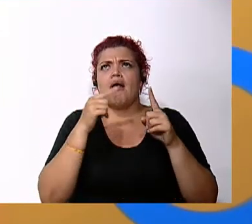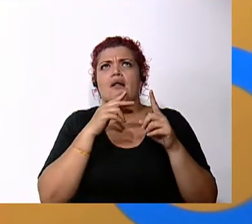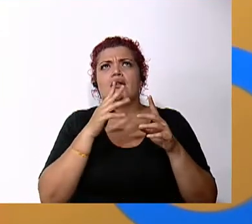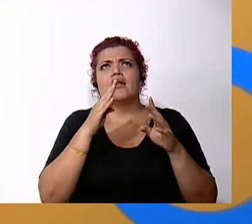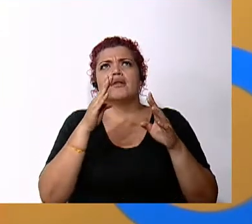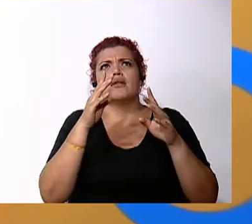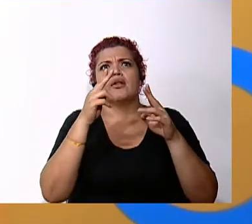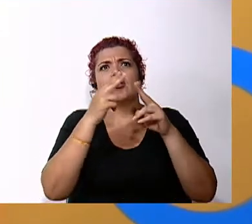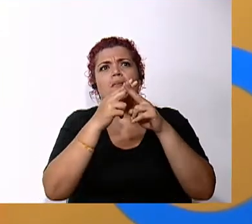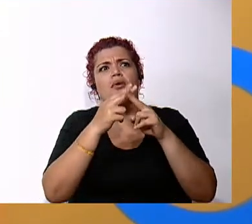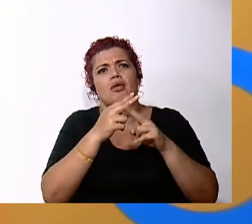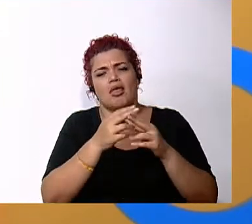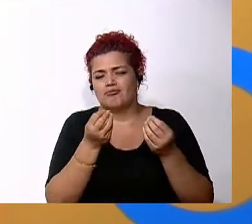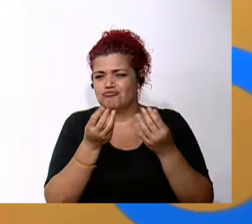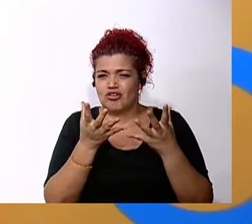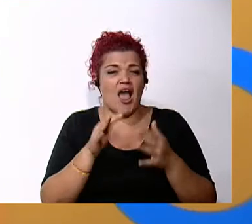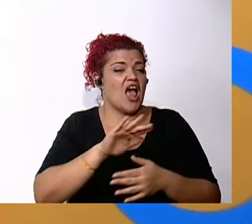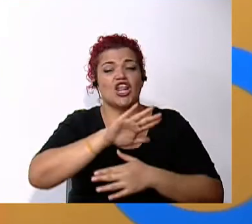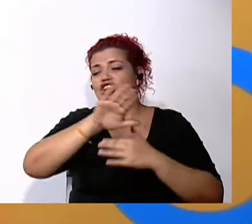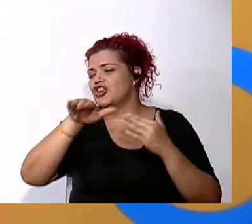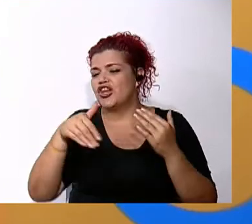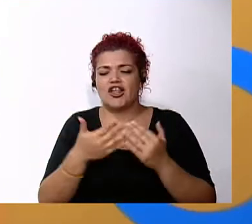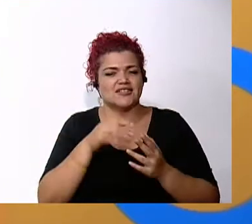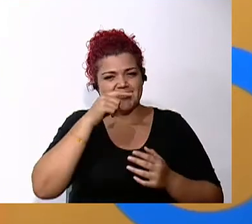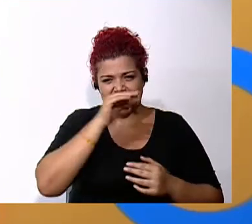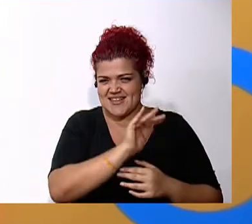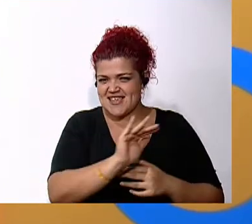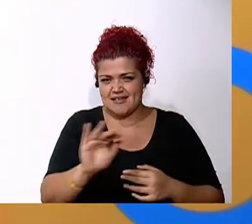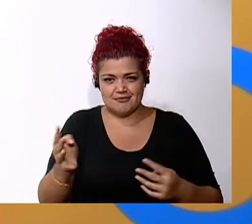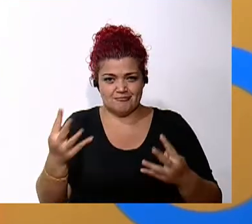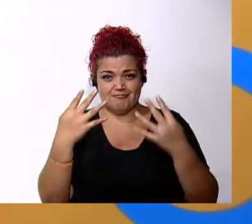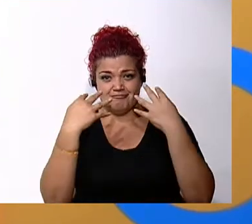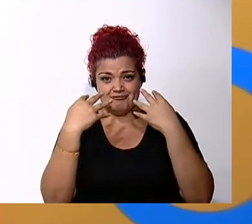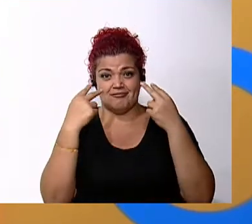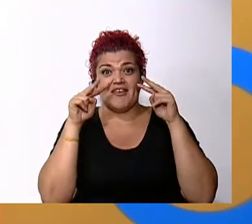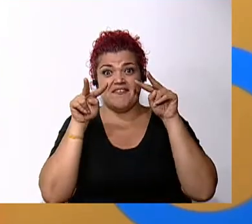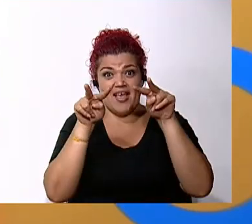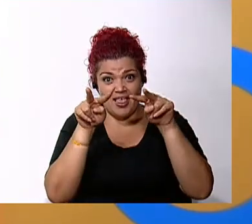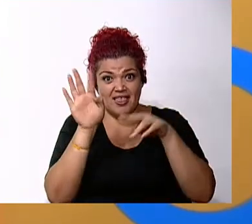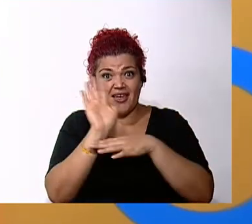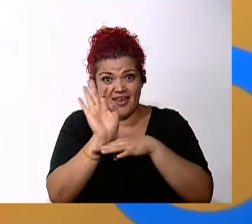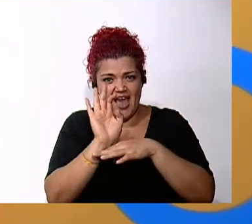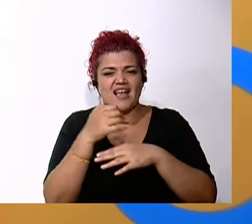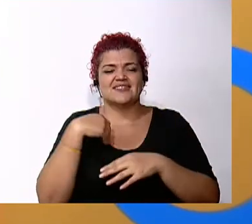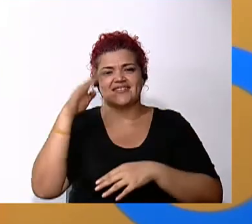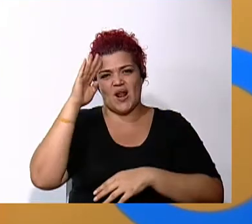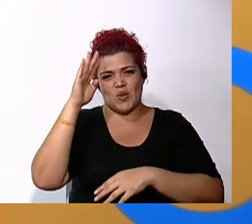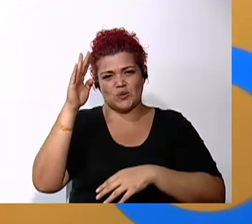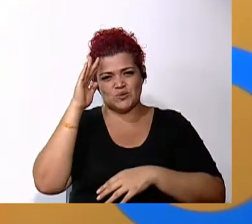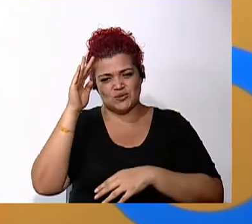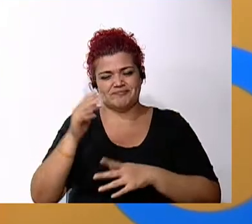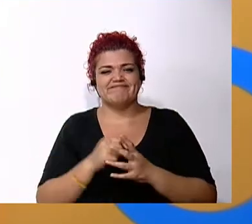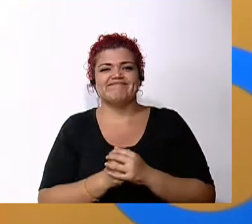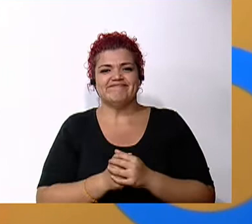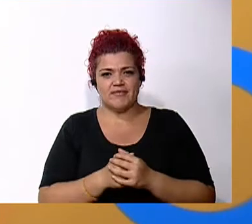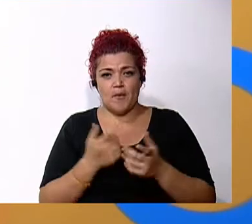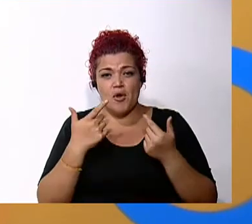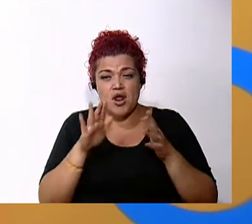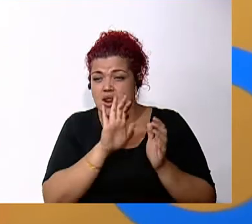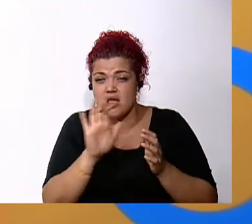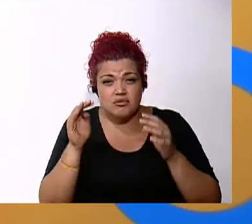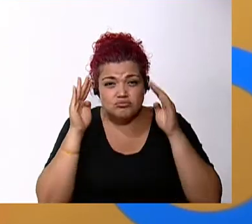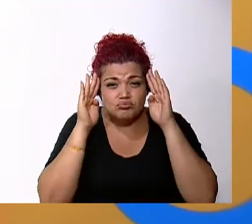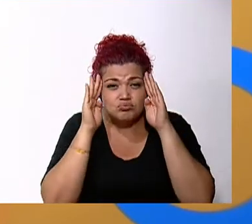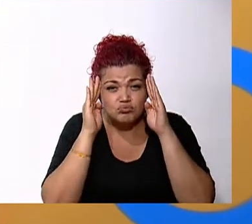alguno. Entonces mejor a todos los niños que nos están viendo. Y además a todos los niños que están ahí poniendo